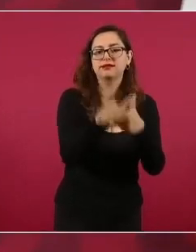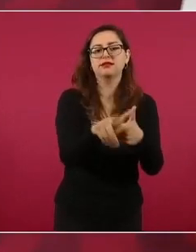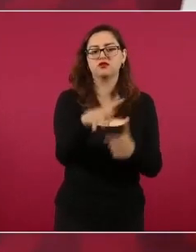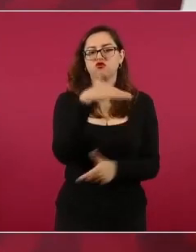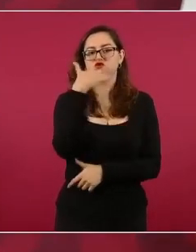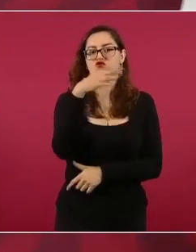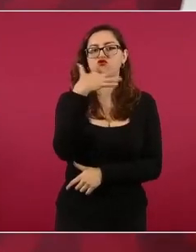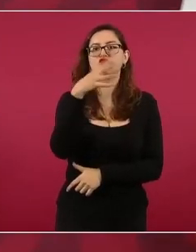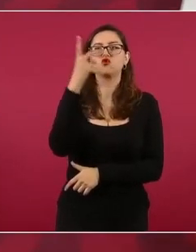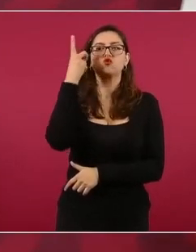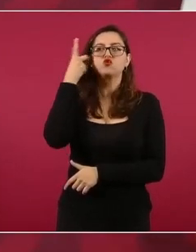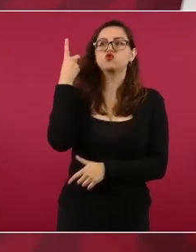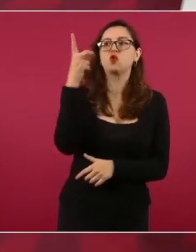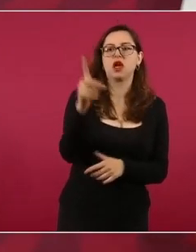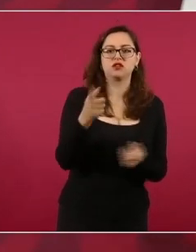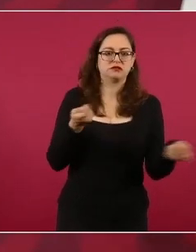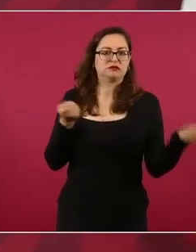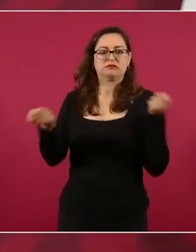los dueños de México.